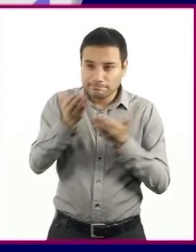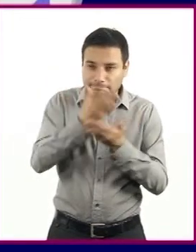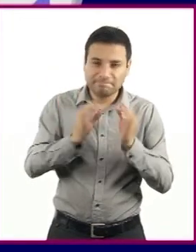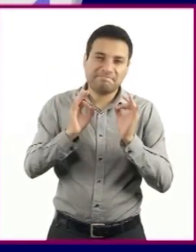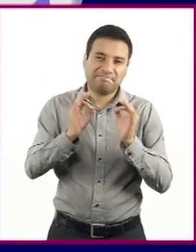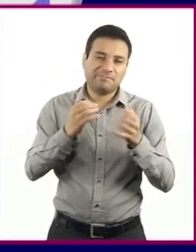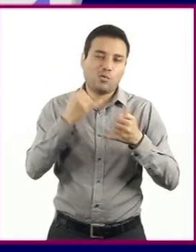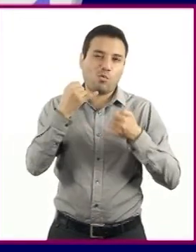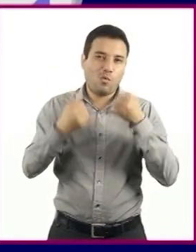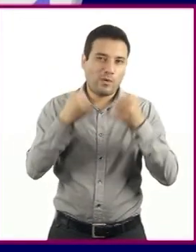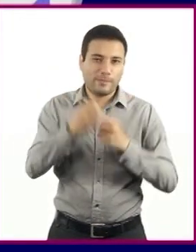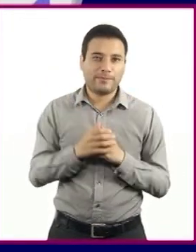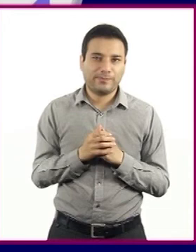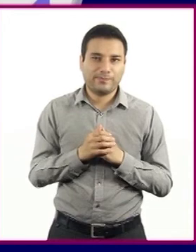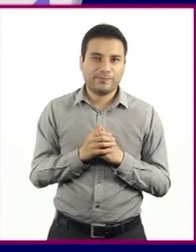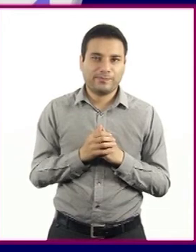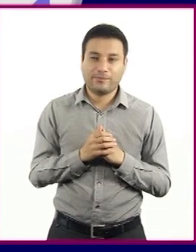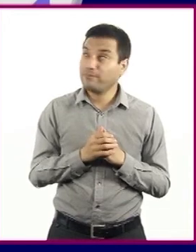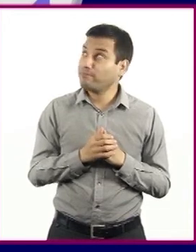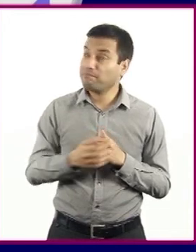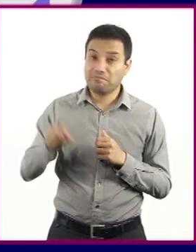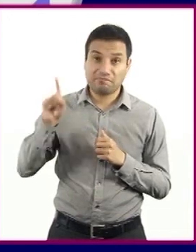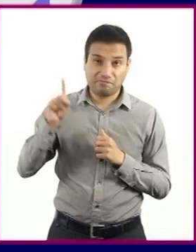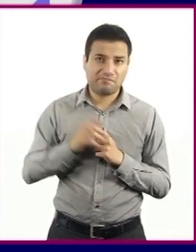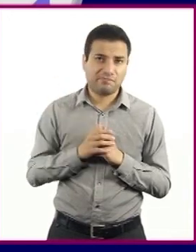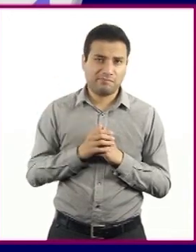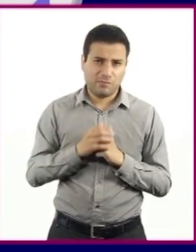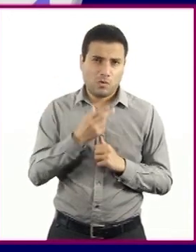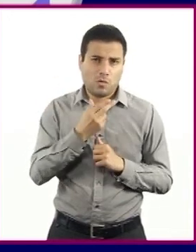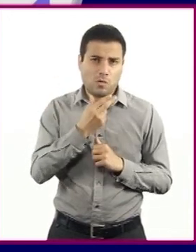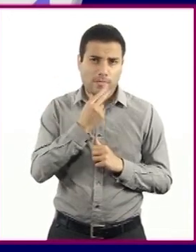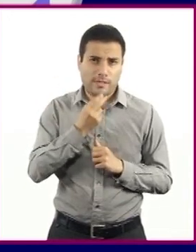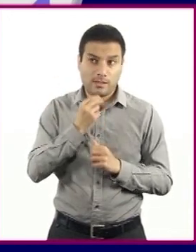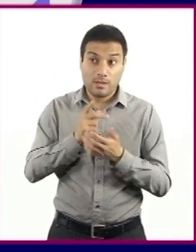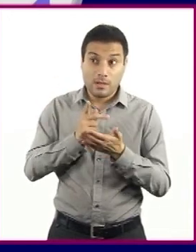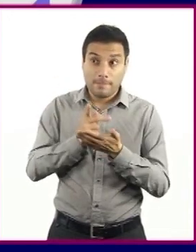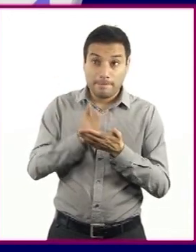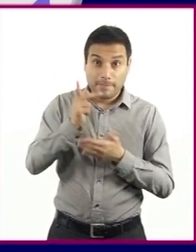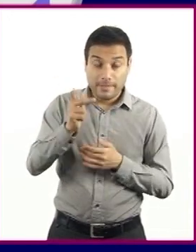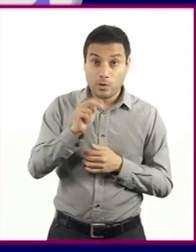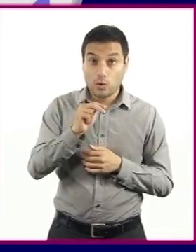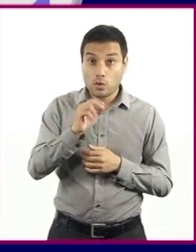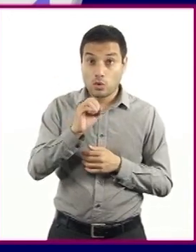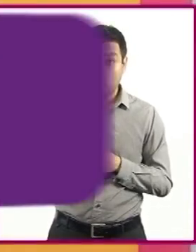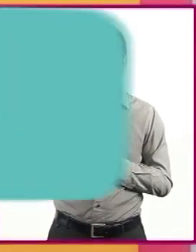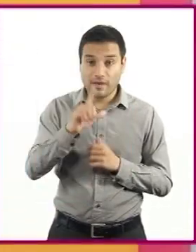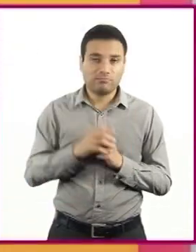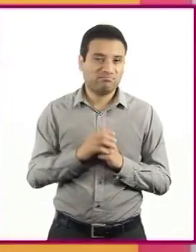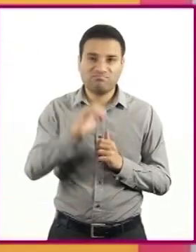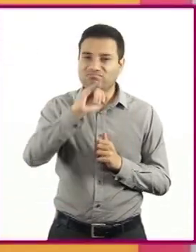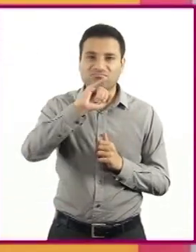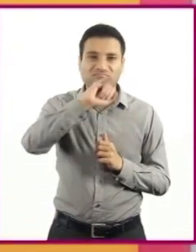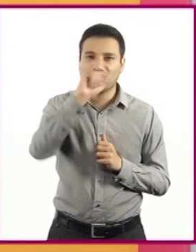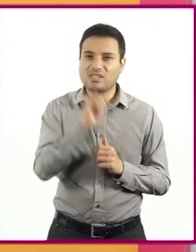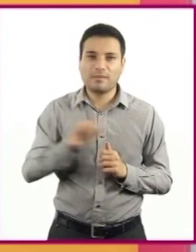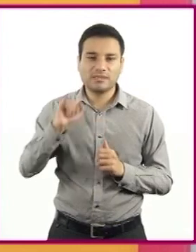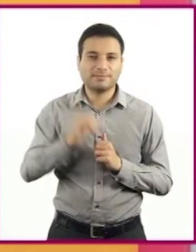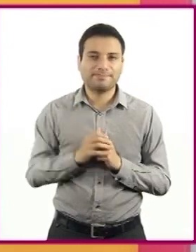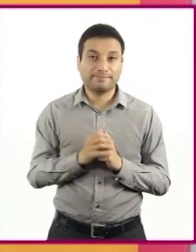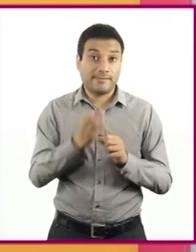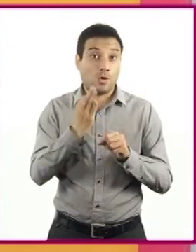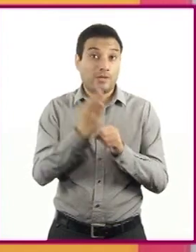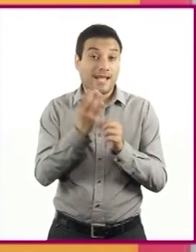juego. Aunque fue nominado 42 veces, Lewis nunca ganó el Premio Nobel de Química. Durante esta